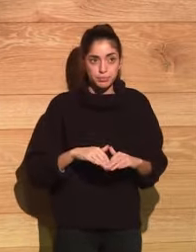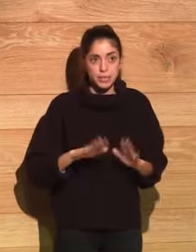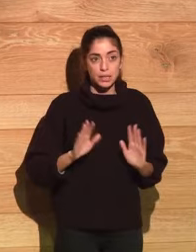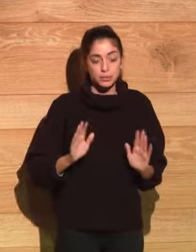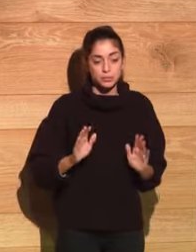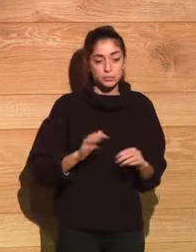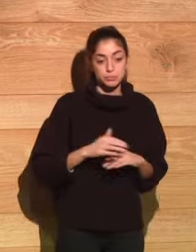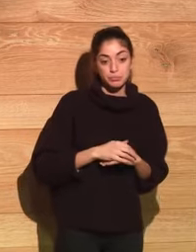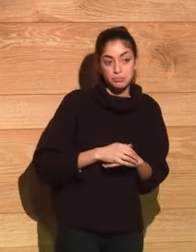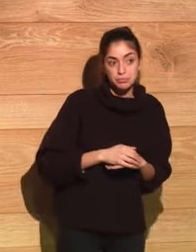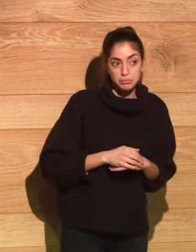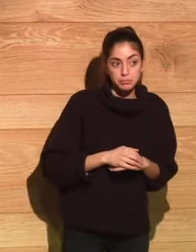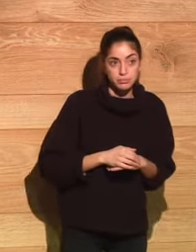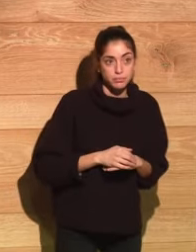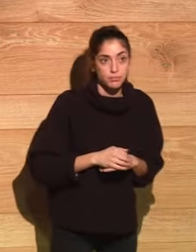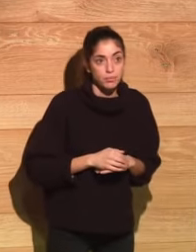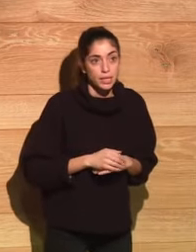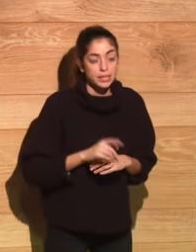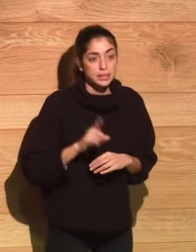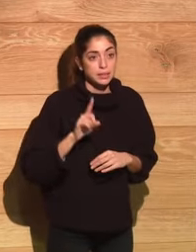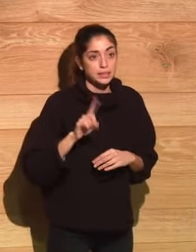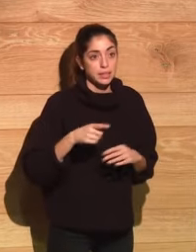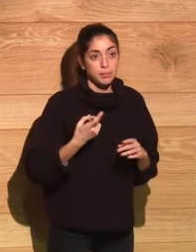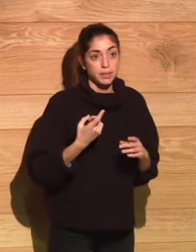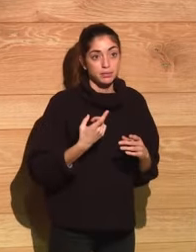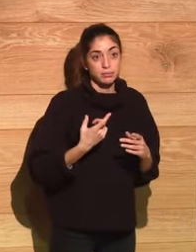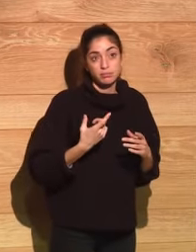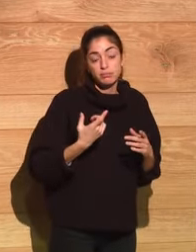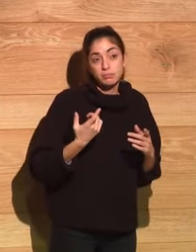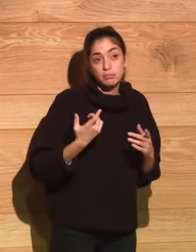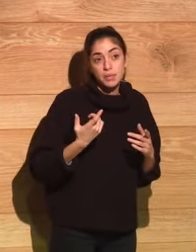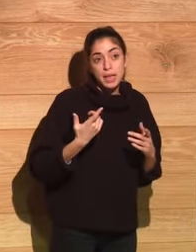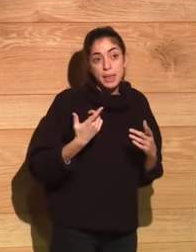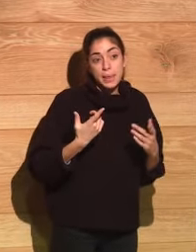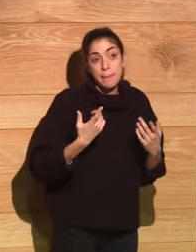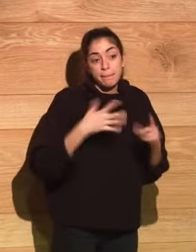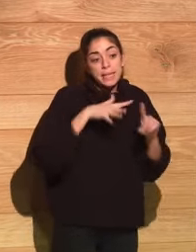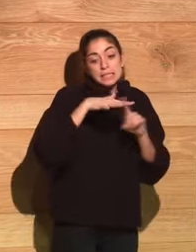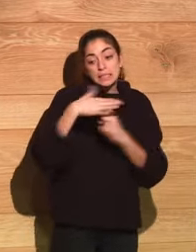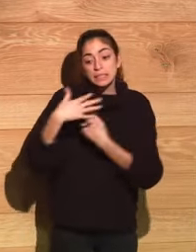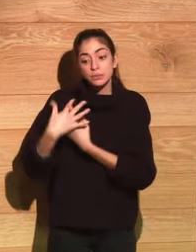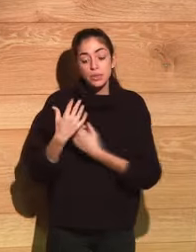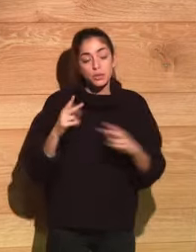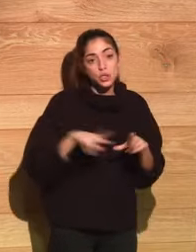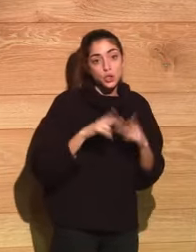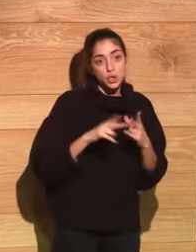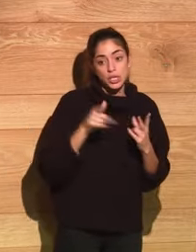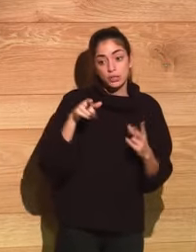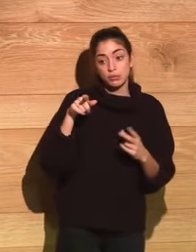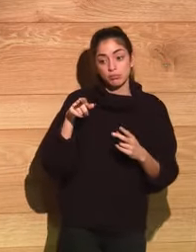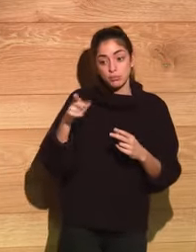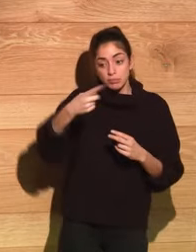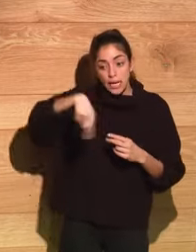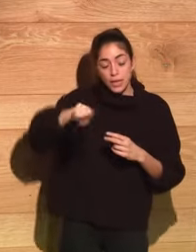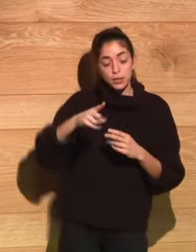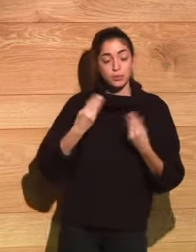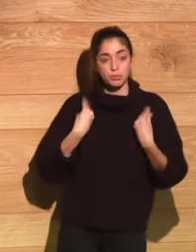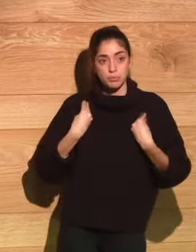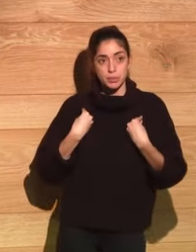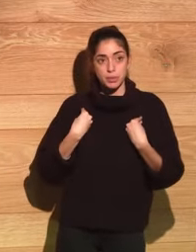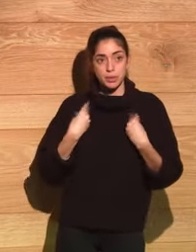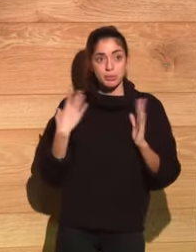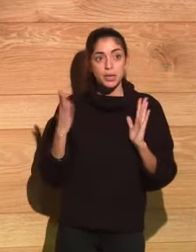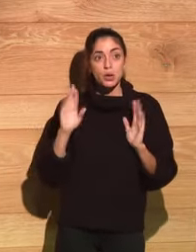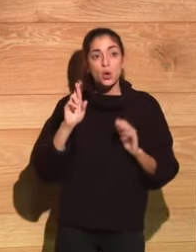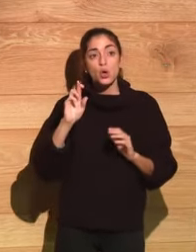castellana, por un lado, y también de las condiciones sociales en las que tuvieron que vivir. Extraordinariamente duras, por otra parte. Rosa era